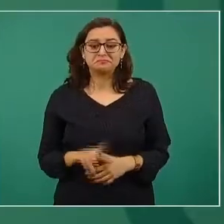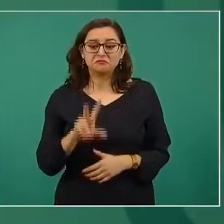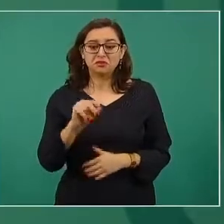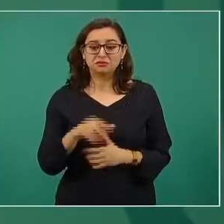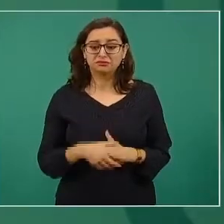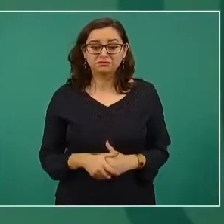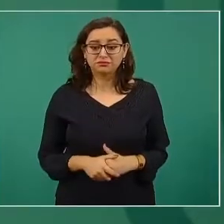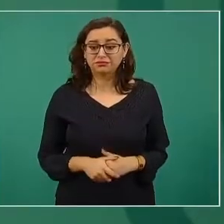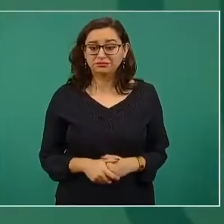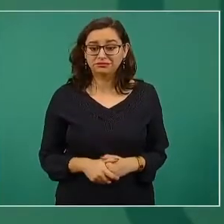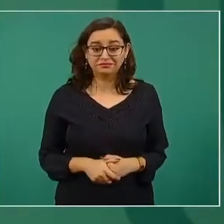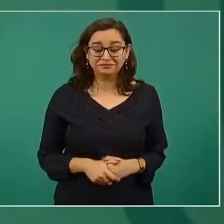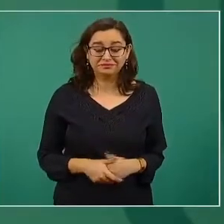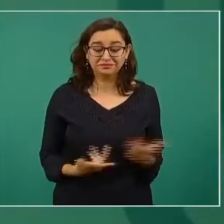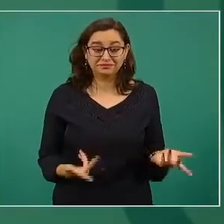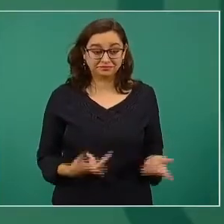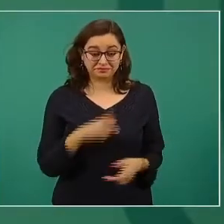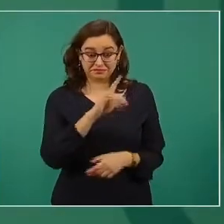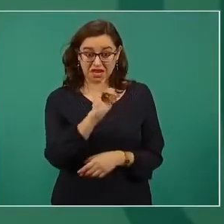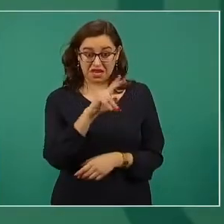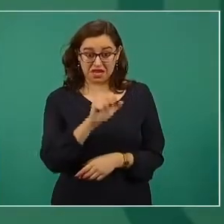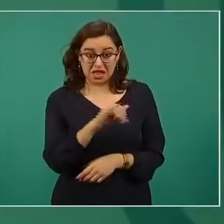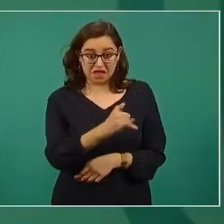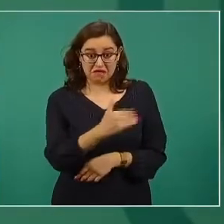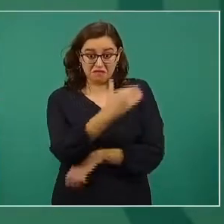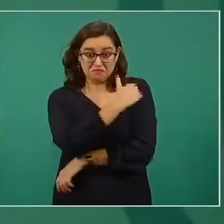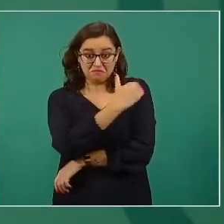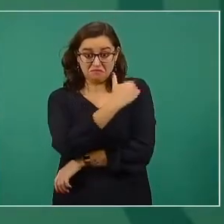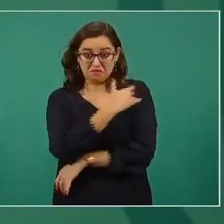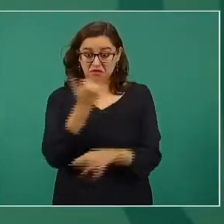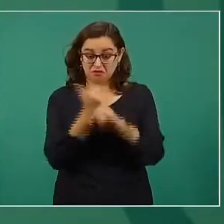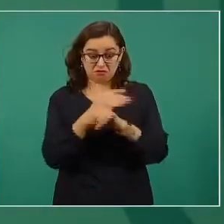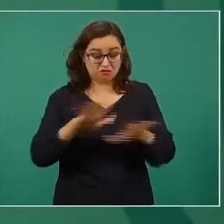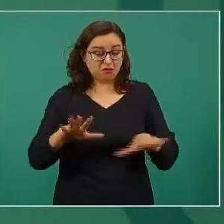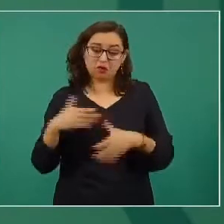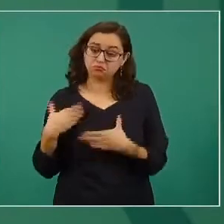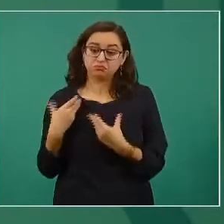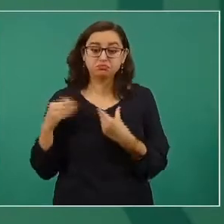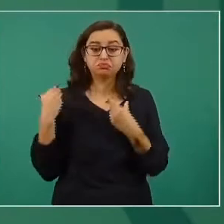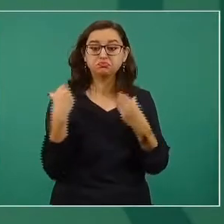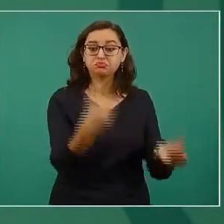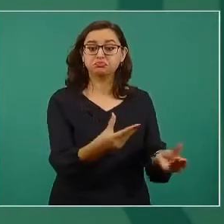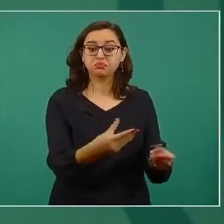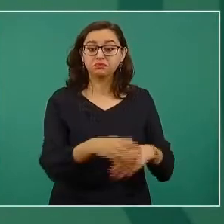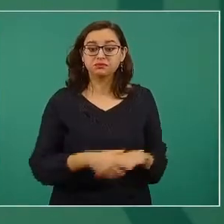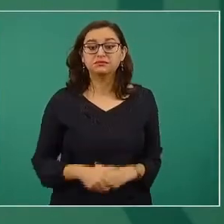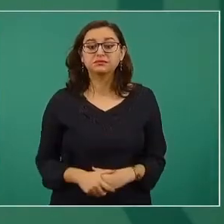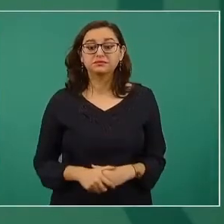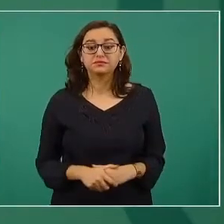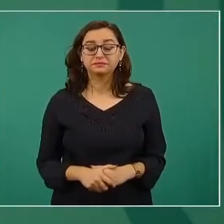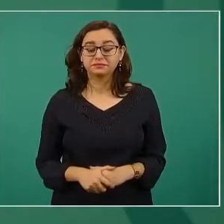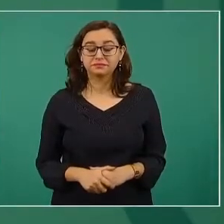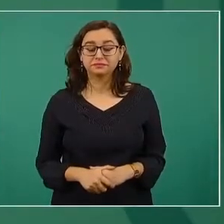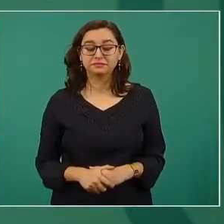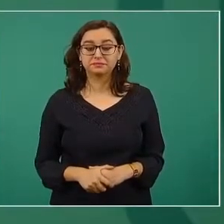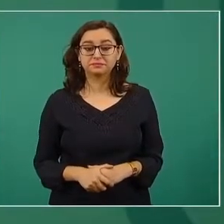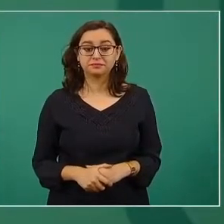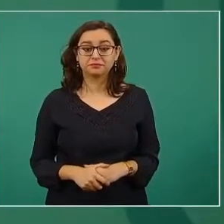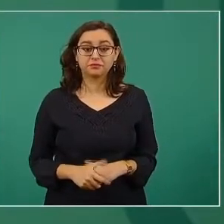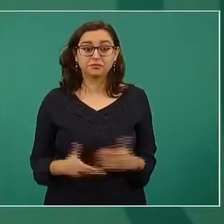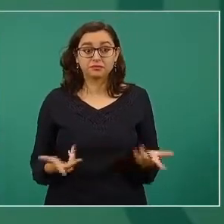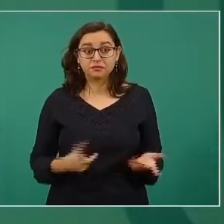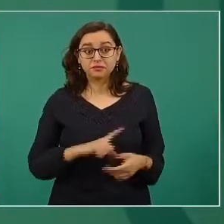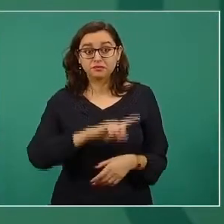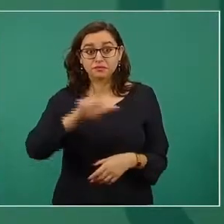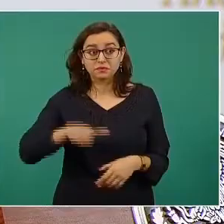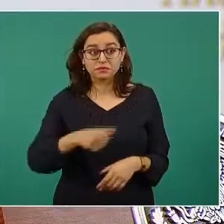información que nos piden y nos atenemos a lo